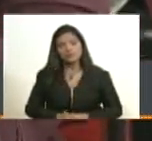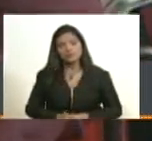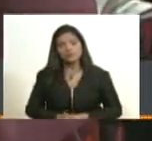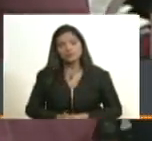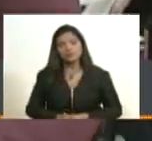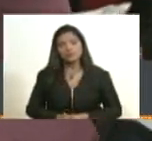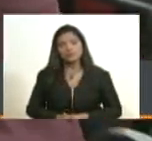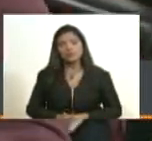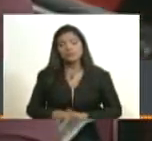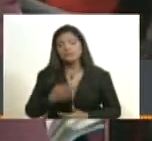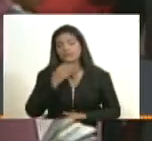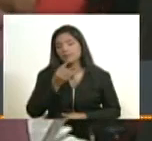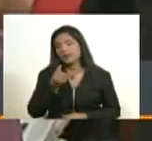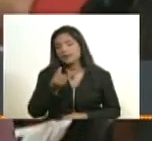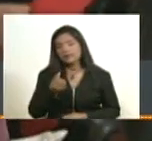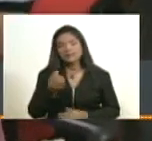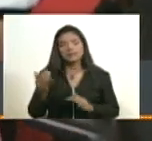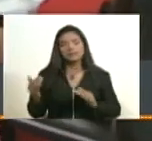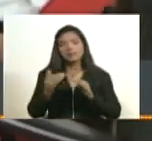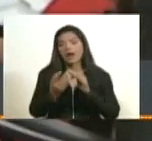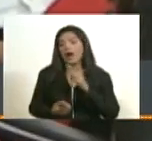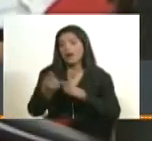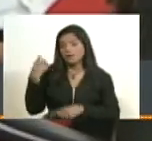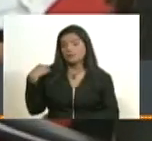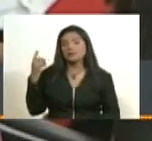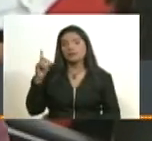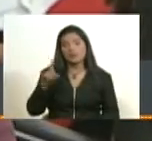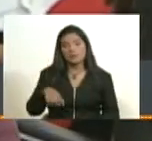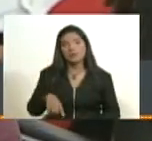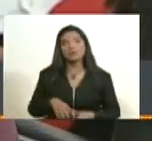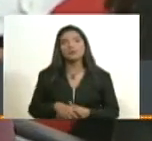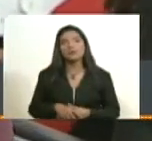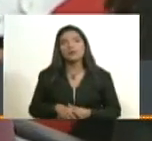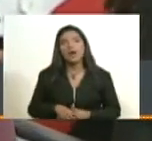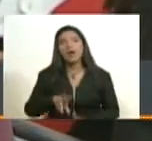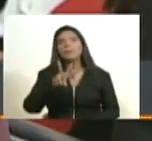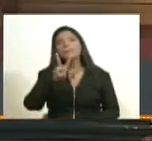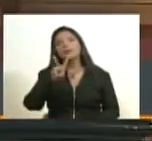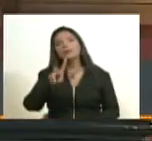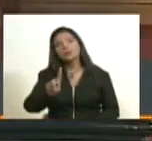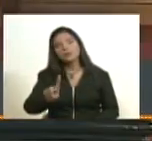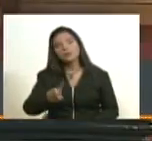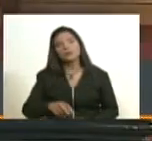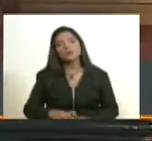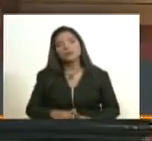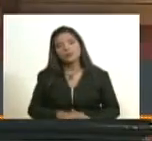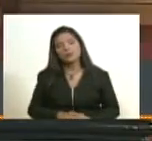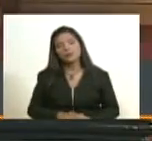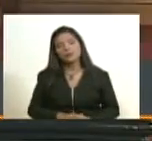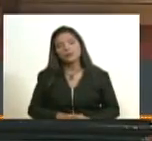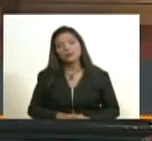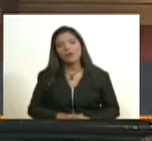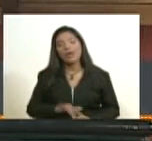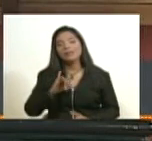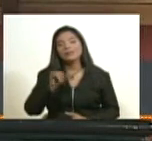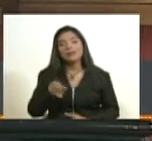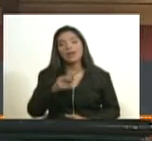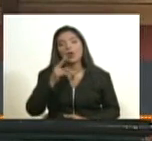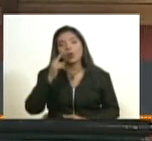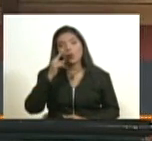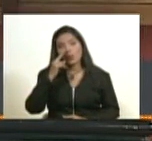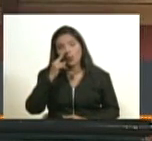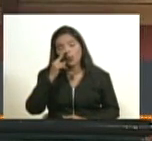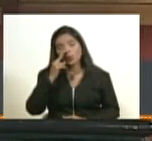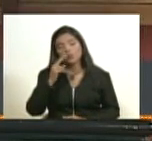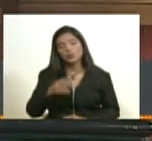Y casi simultáneo, ayer también, 21 de junio, día del